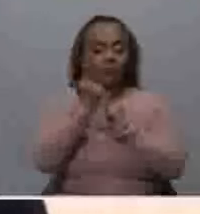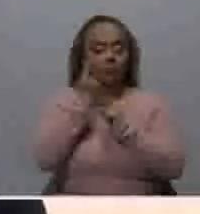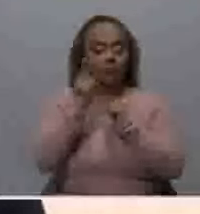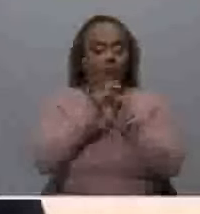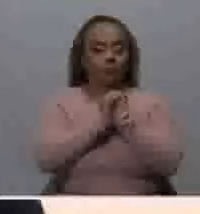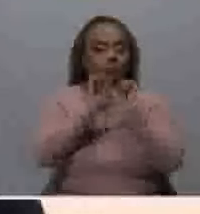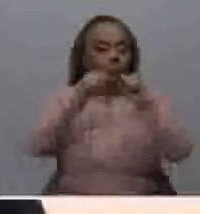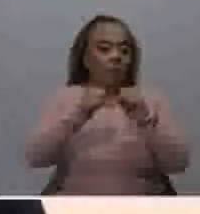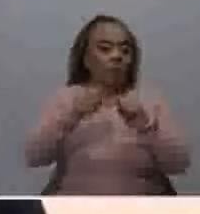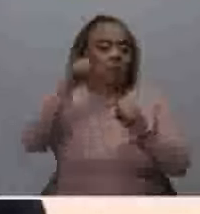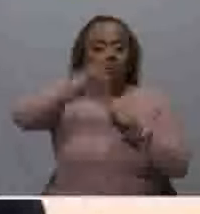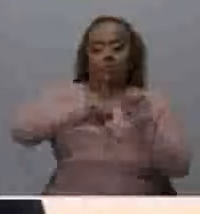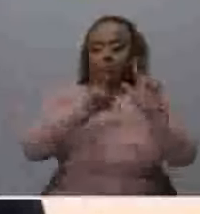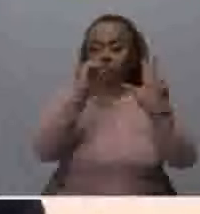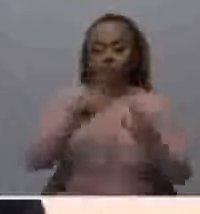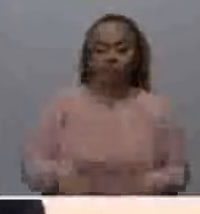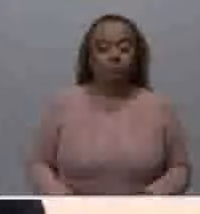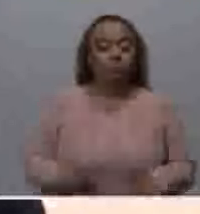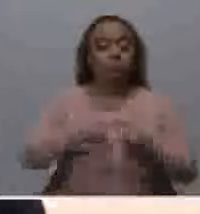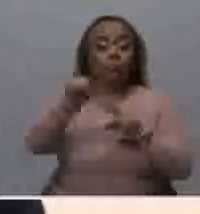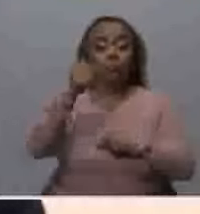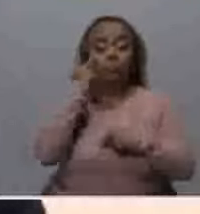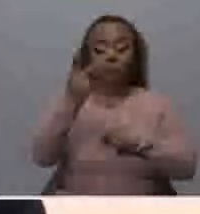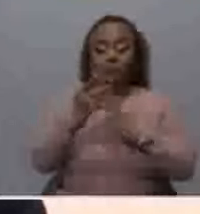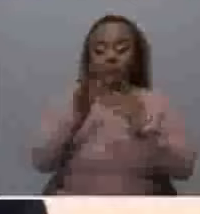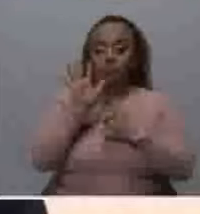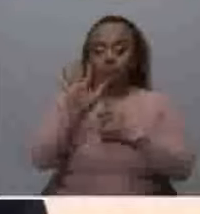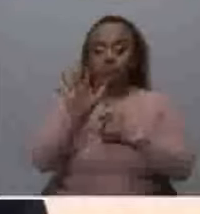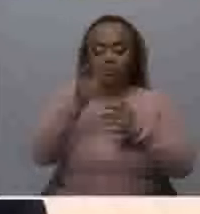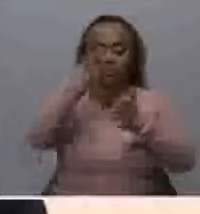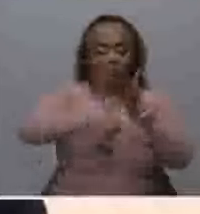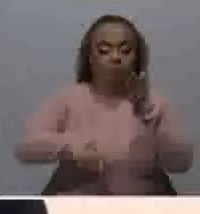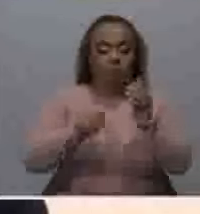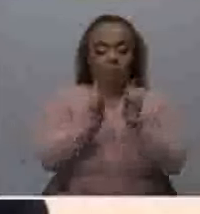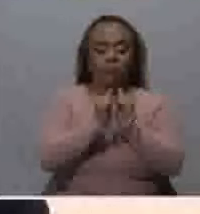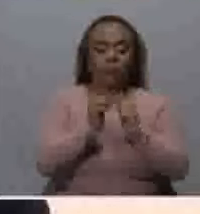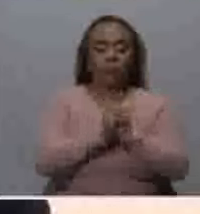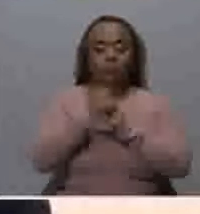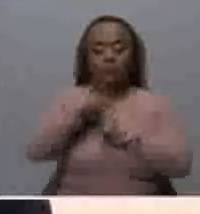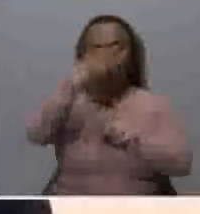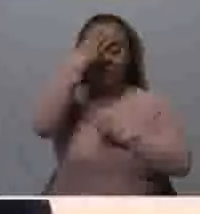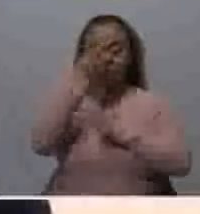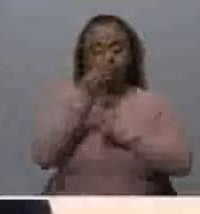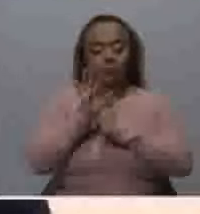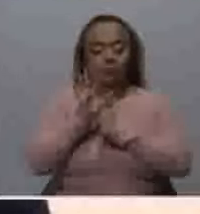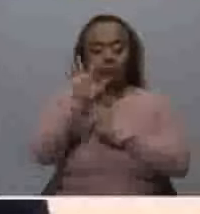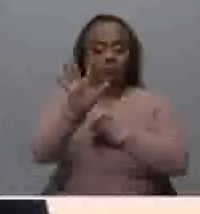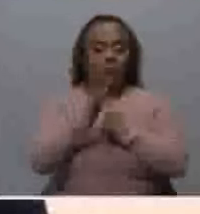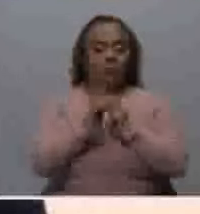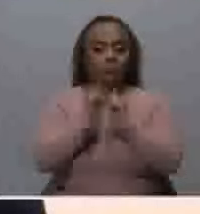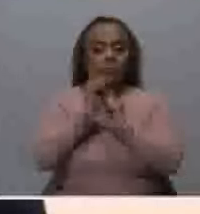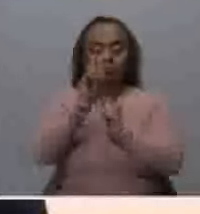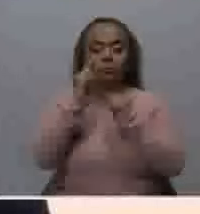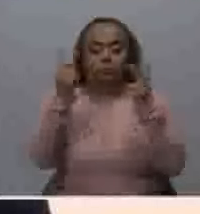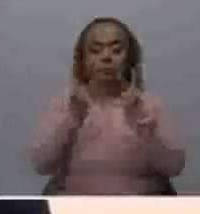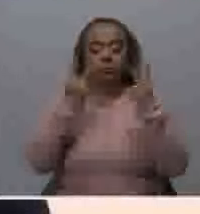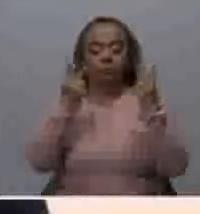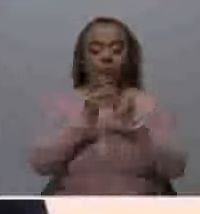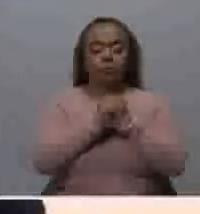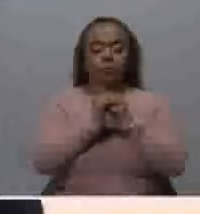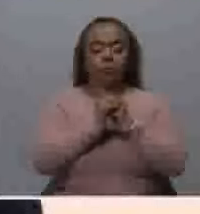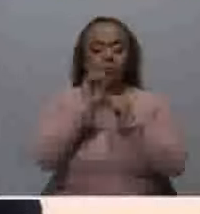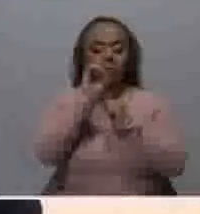puede perder 3-0, pero vos ves que la línea de 5 rígida con la que creo yo vamos a salir, con los dos volantes casi